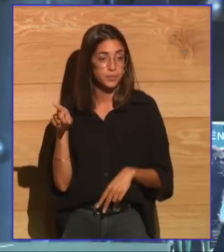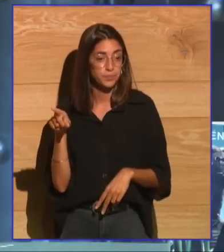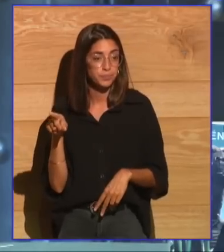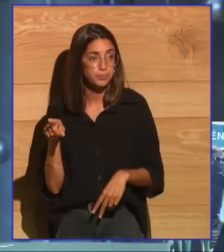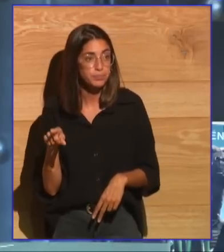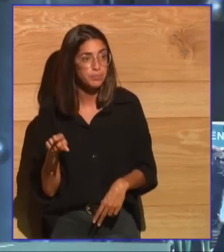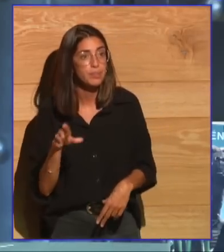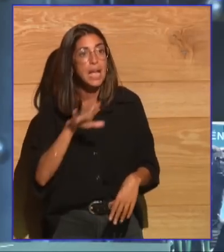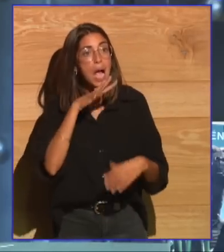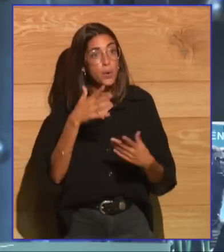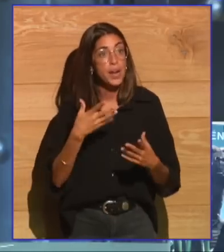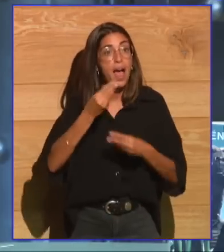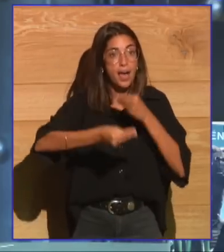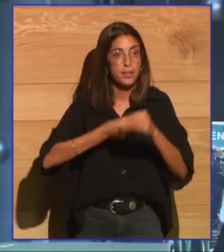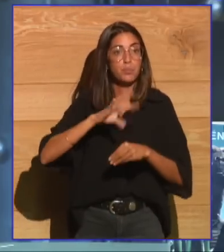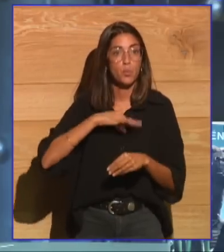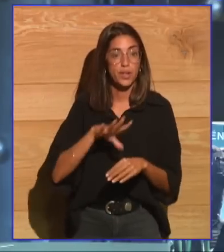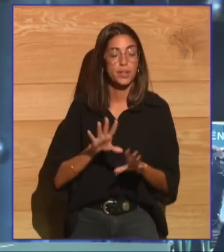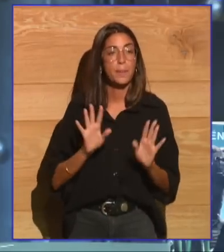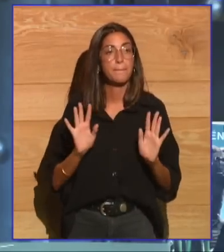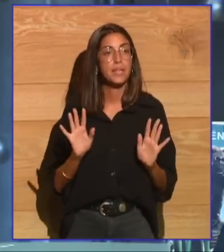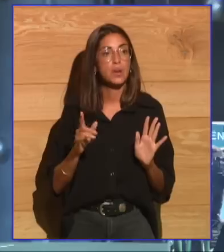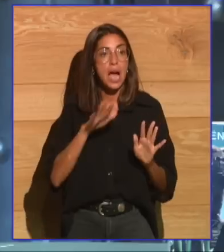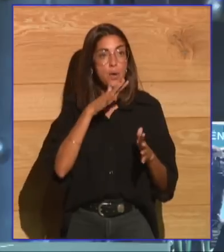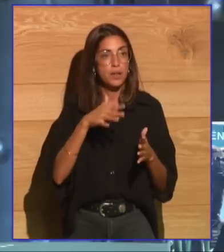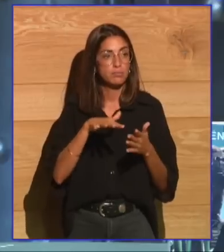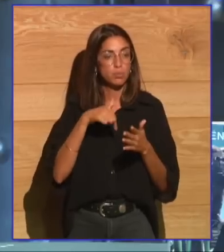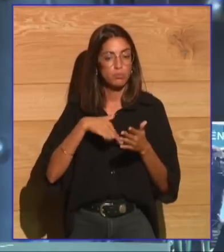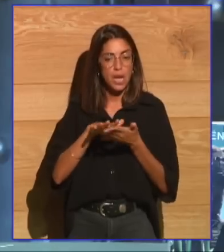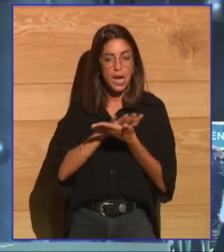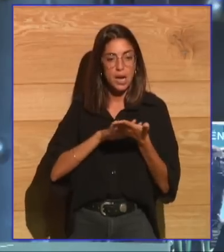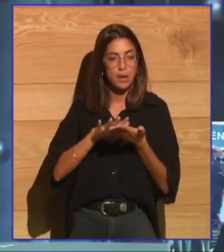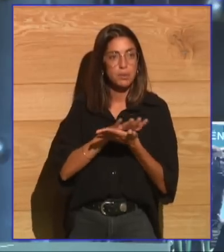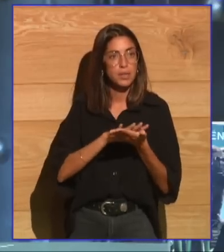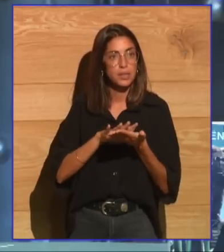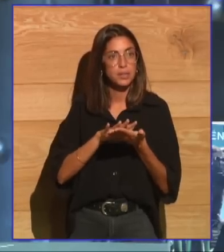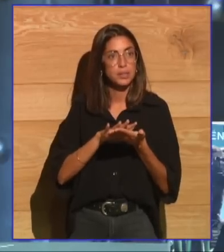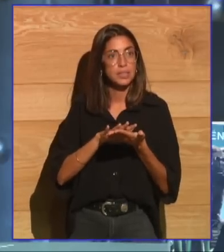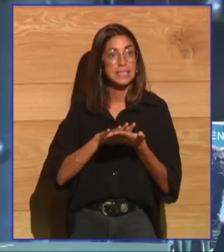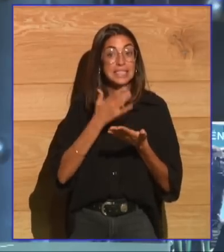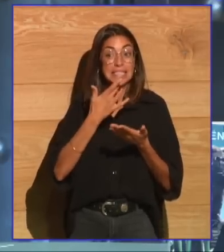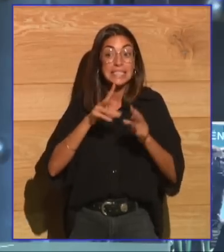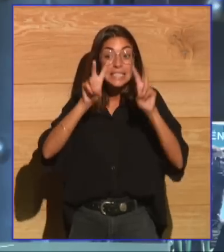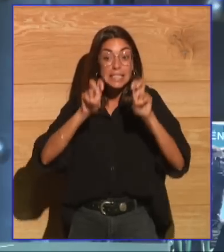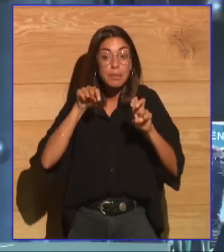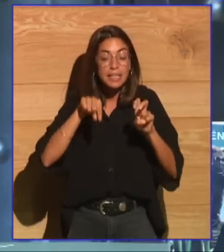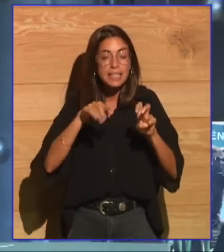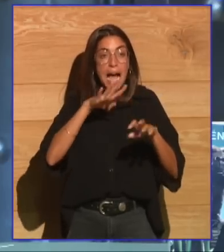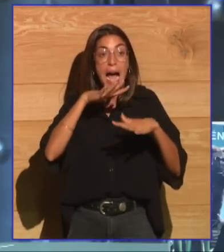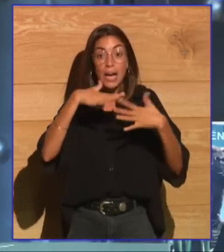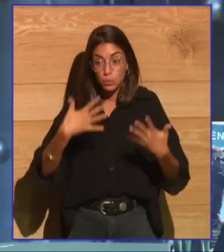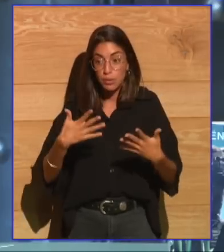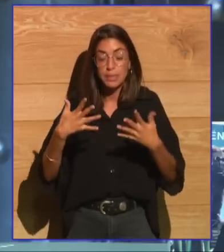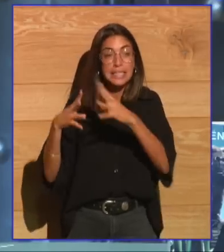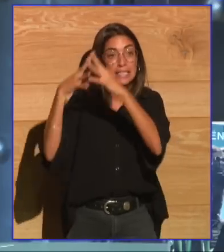ahora no se podría hacer no estoy entrando ni siquiera en esos terrenos tengo que una película que trata una temática de ese tipo ahora mismo en eeuu es